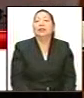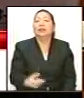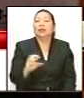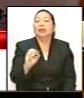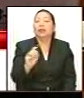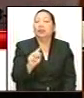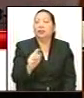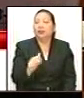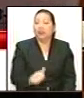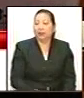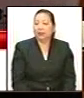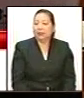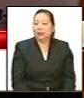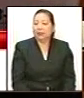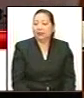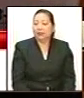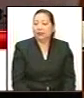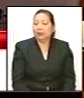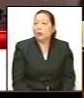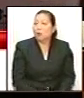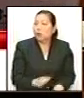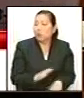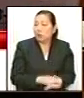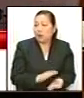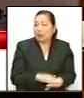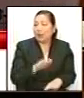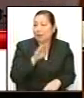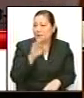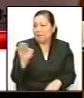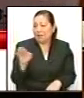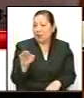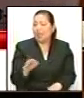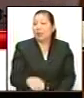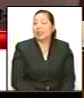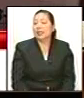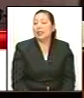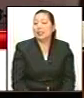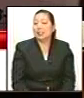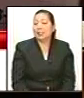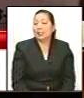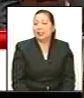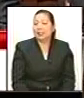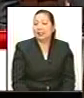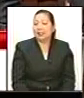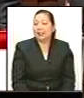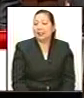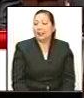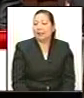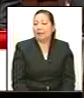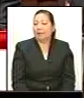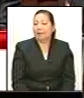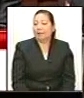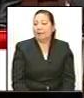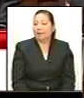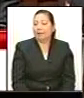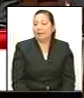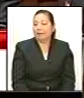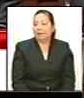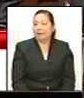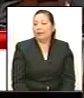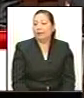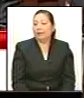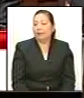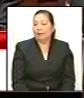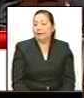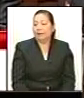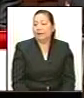Rosas en relación a lo planteado por el congresista Julio Rosas, por favor. Gracias, gracias congresista